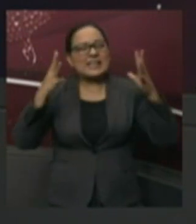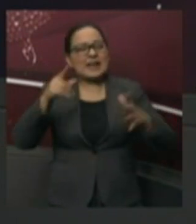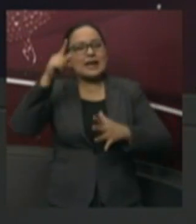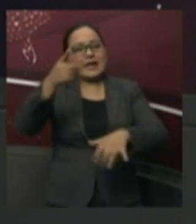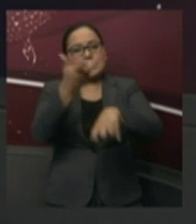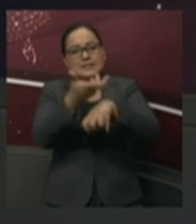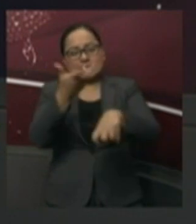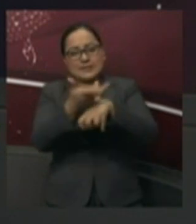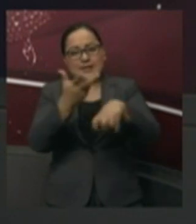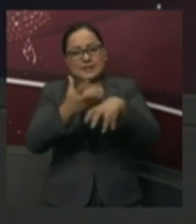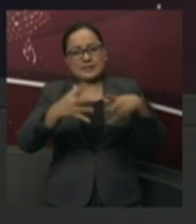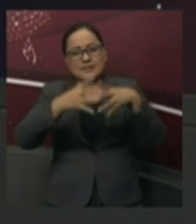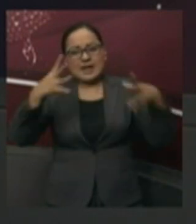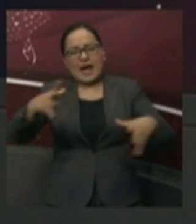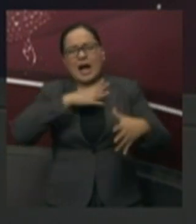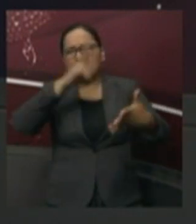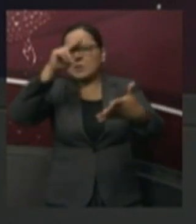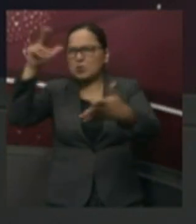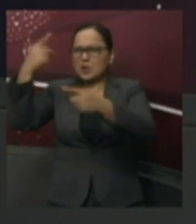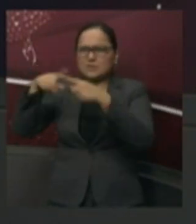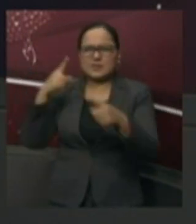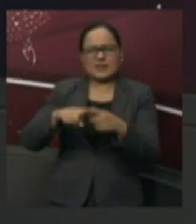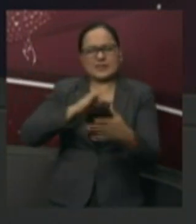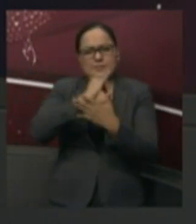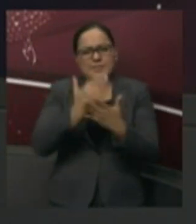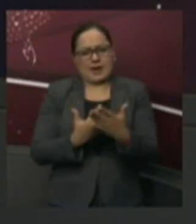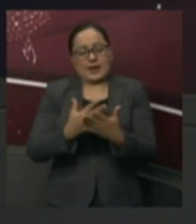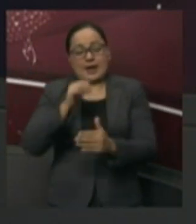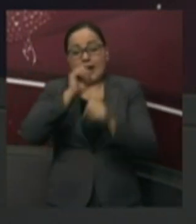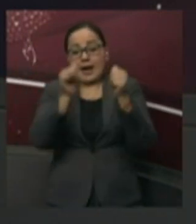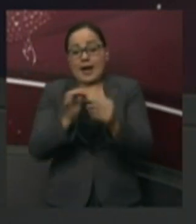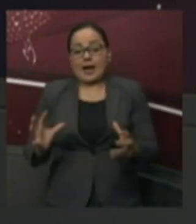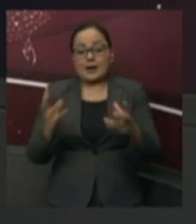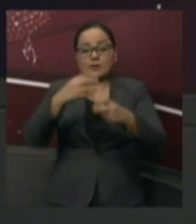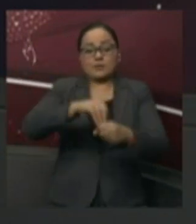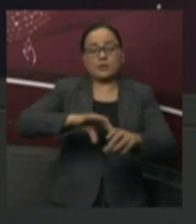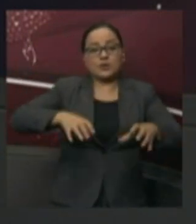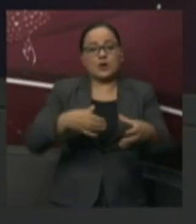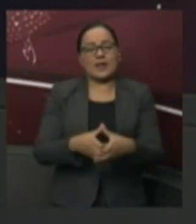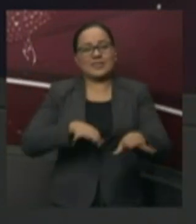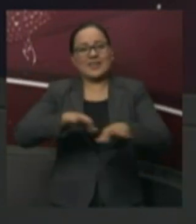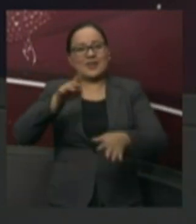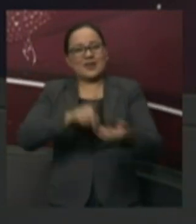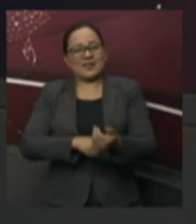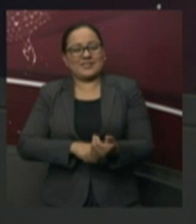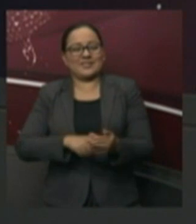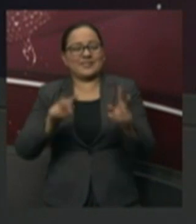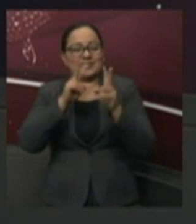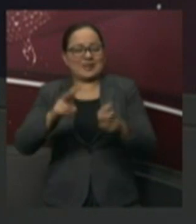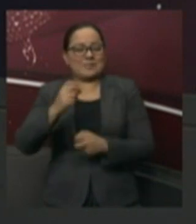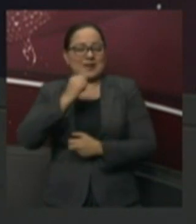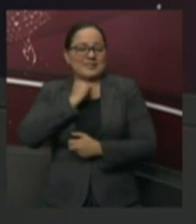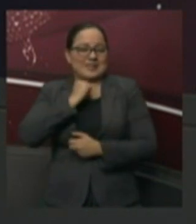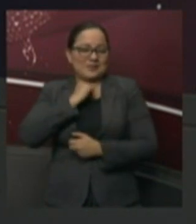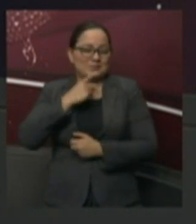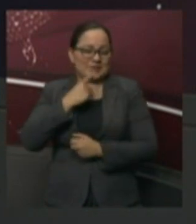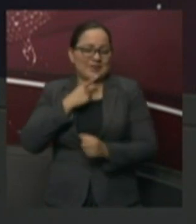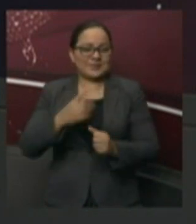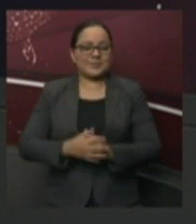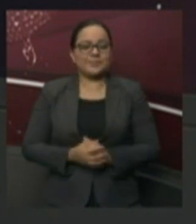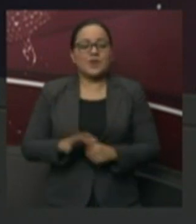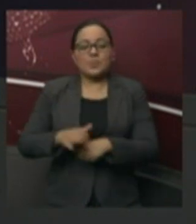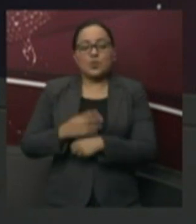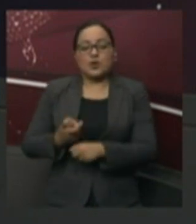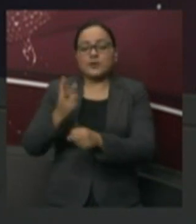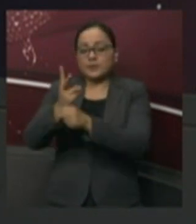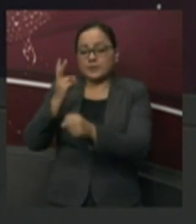Unidos, en donde también hay muchos símbolos, pinturas, en fin. El arte siempre acompaña al trabajo parlamentario. Y precisamente por estas situaciones que he invitado